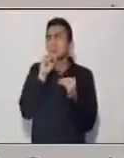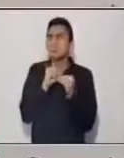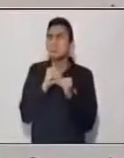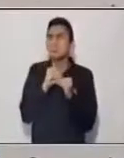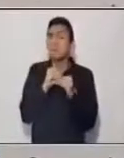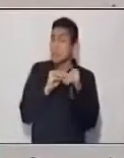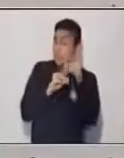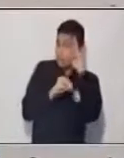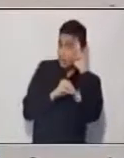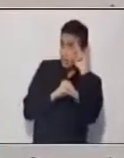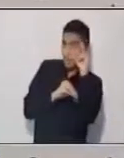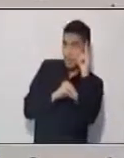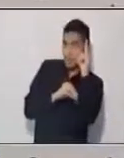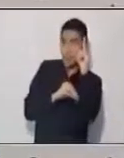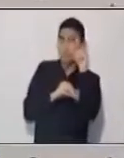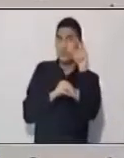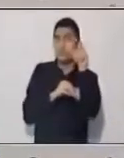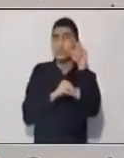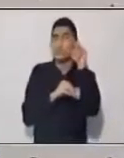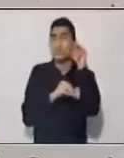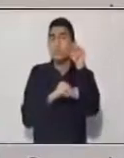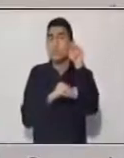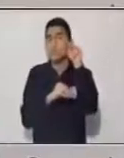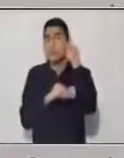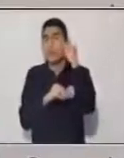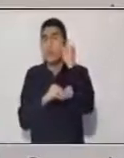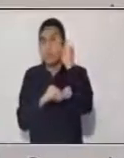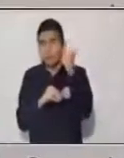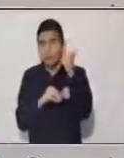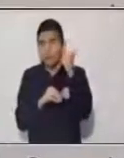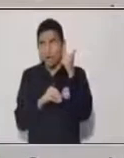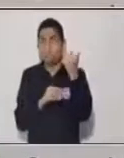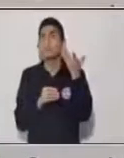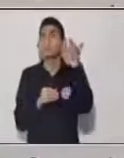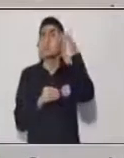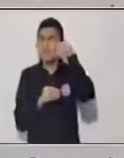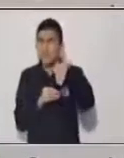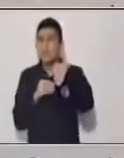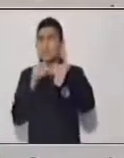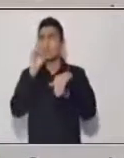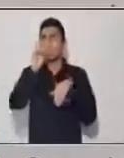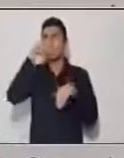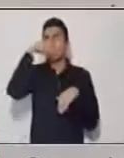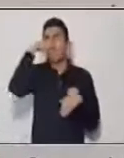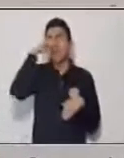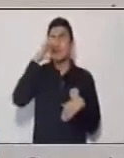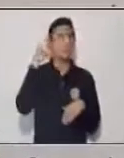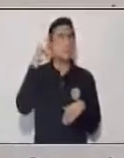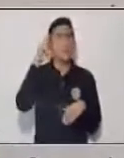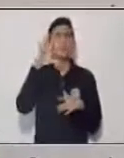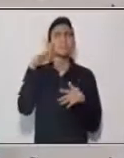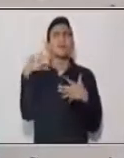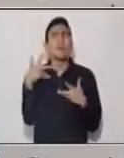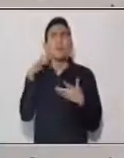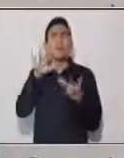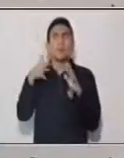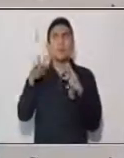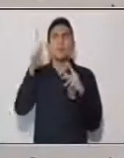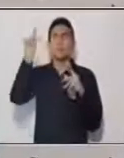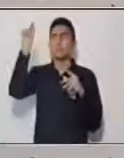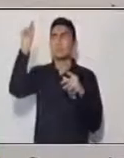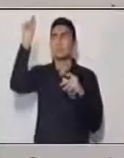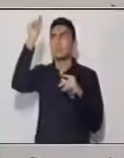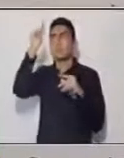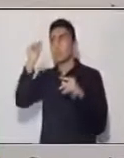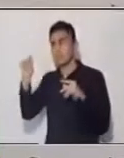primero se utilizaba la palabra sumatoria, luego integral. Por eso es que el símbolo de la integral es una S